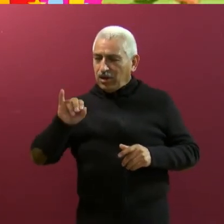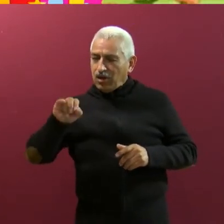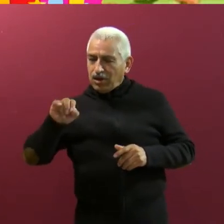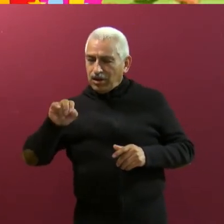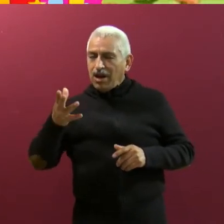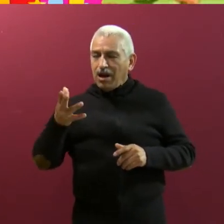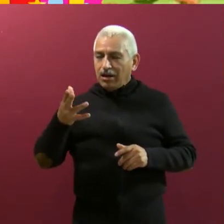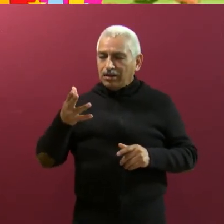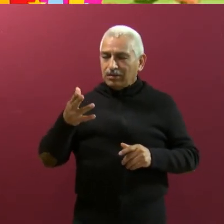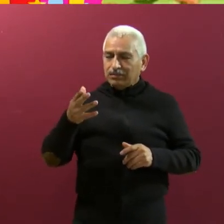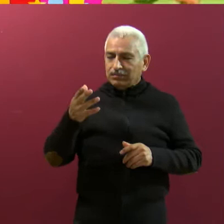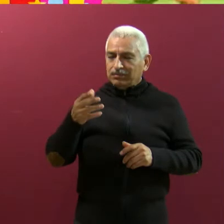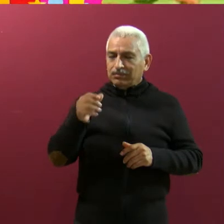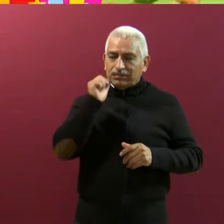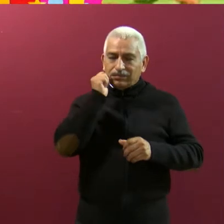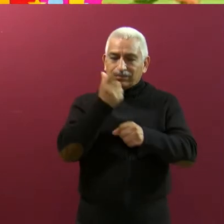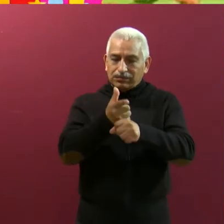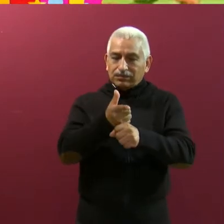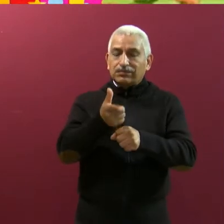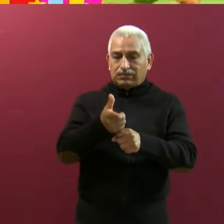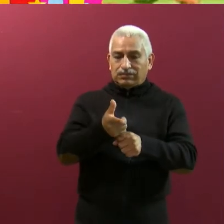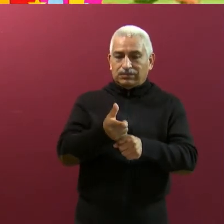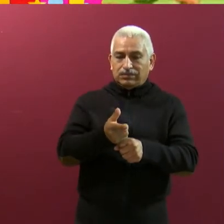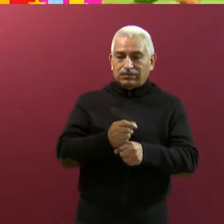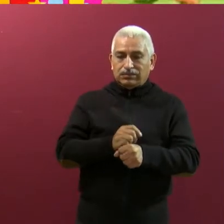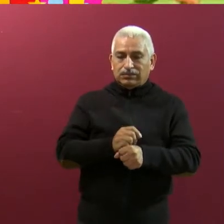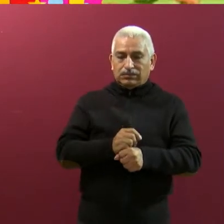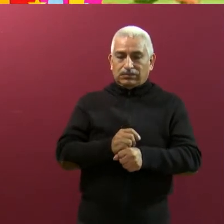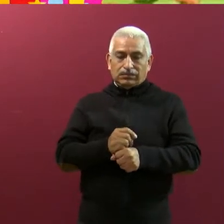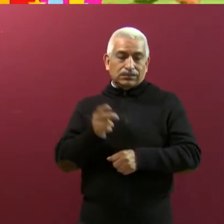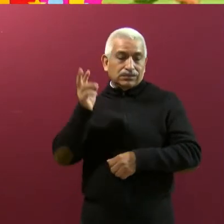de quién se trata.